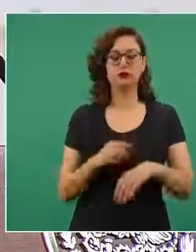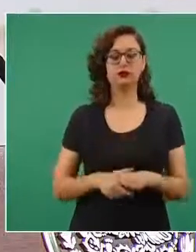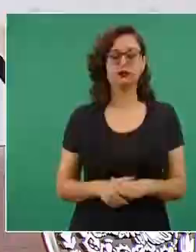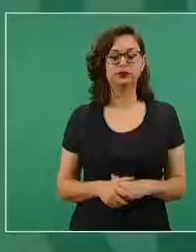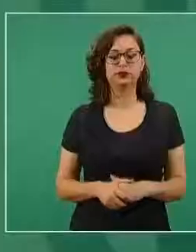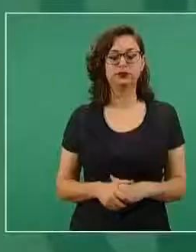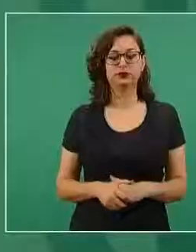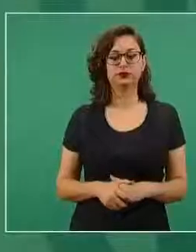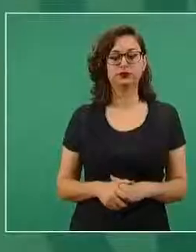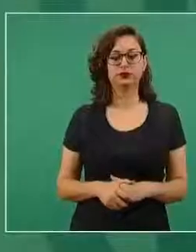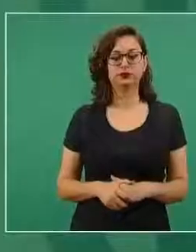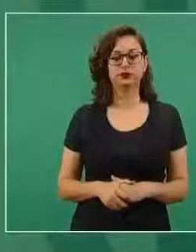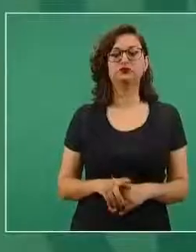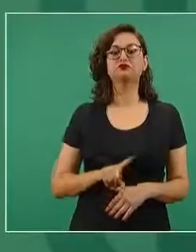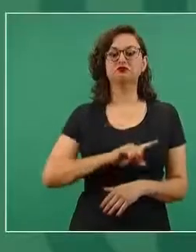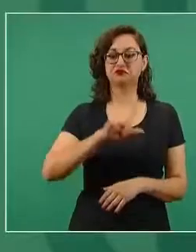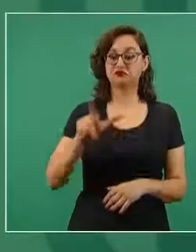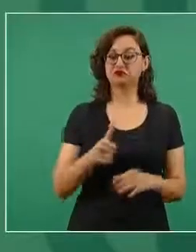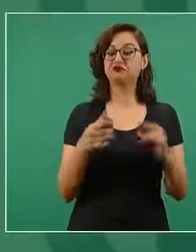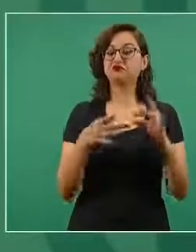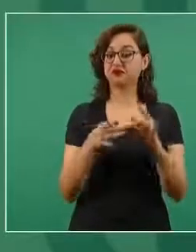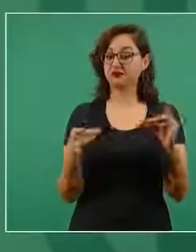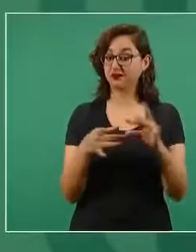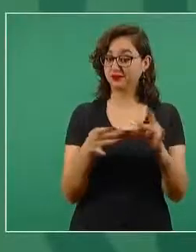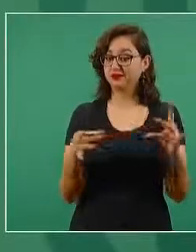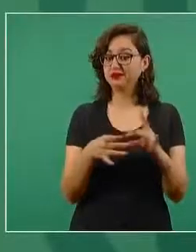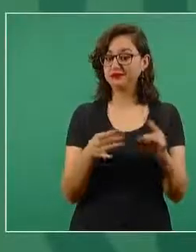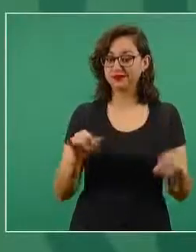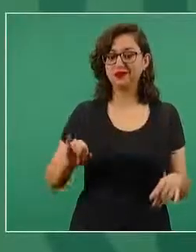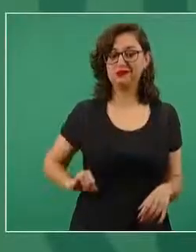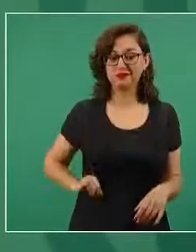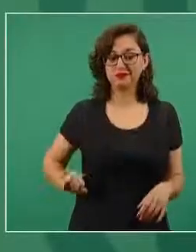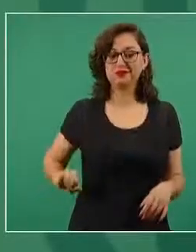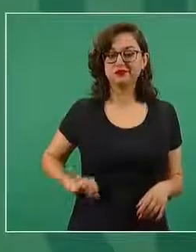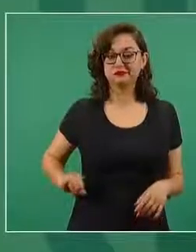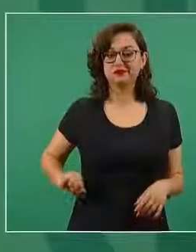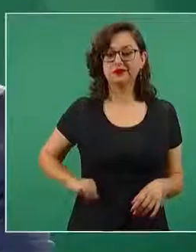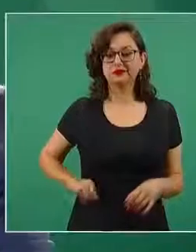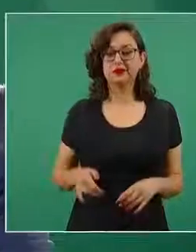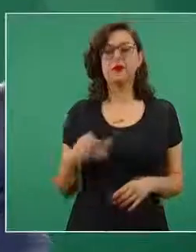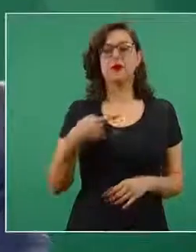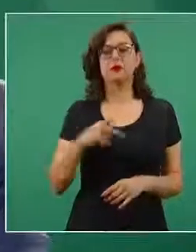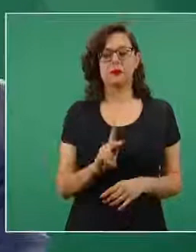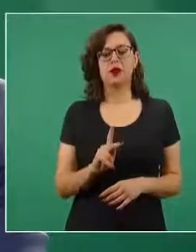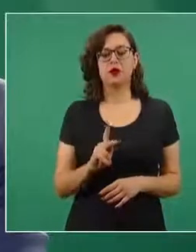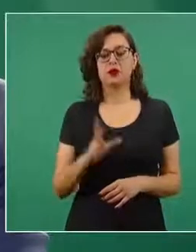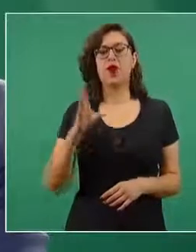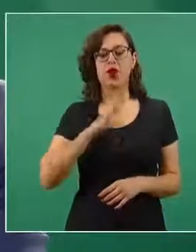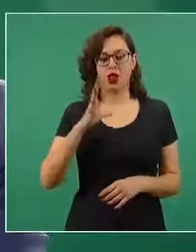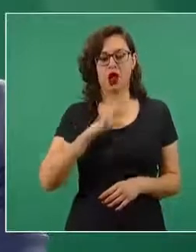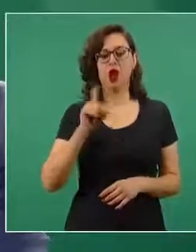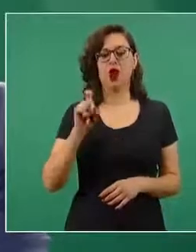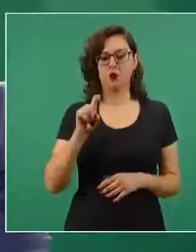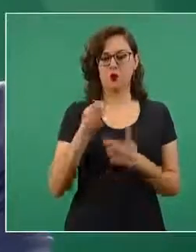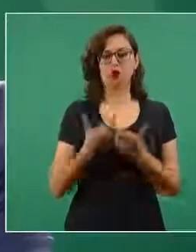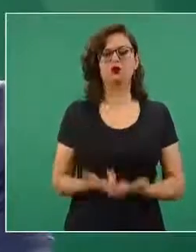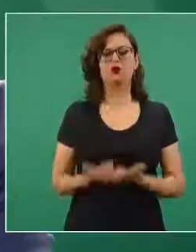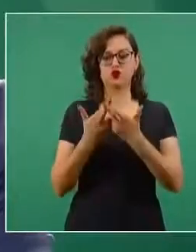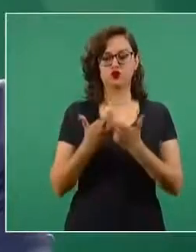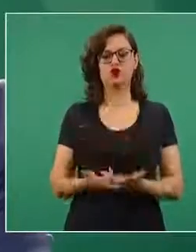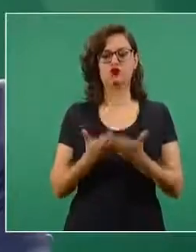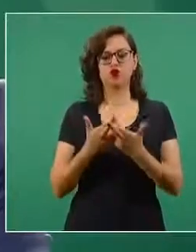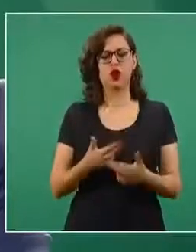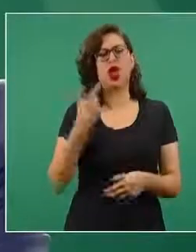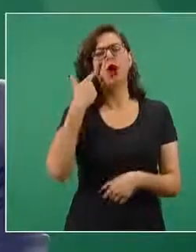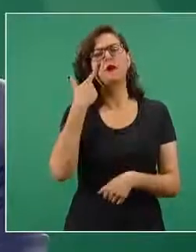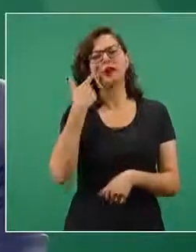que después podríamos hablar de ese proyecto, pero sí hay agua suficiente. Entonces vamos a ver